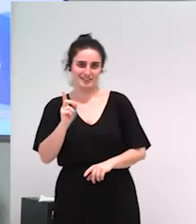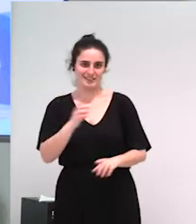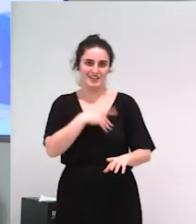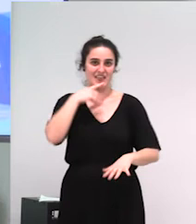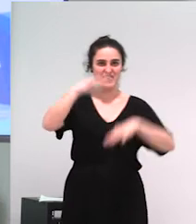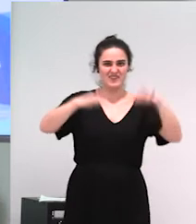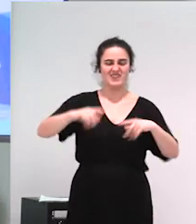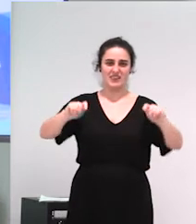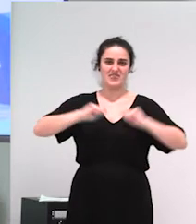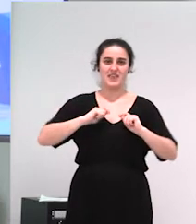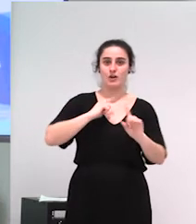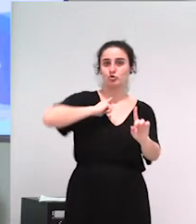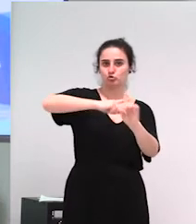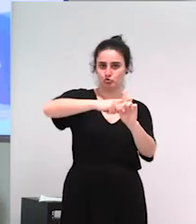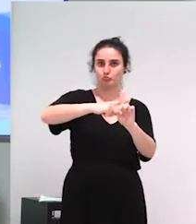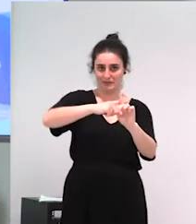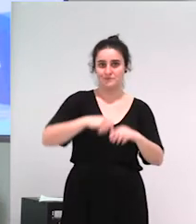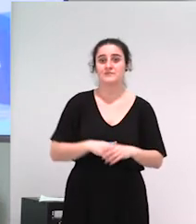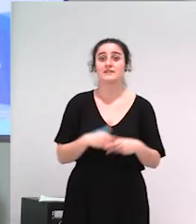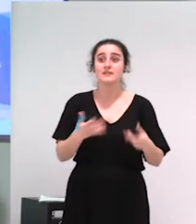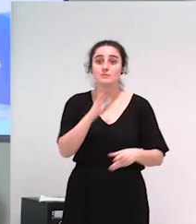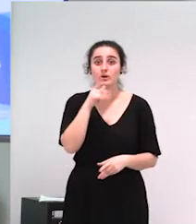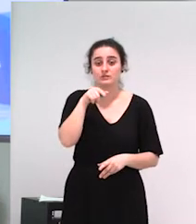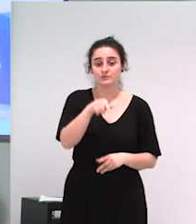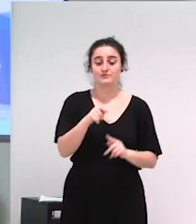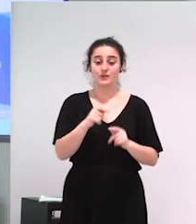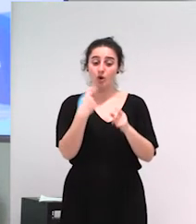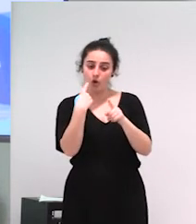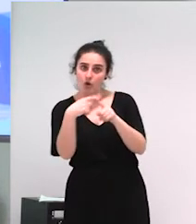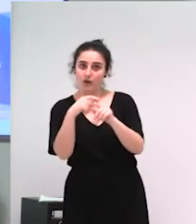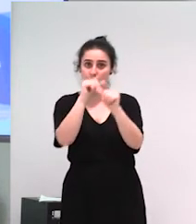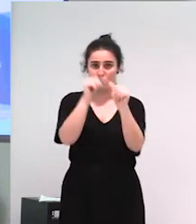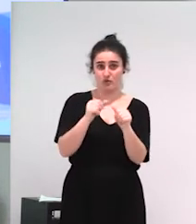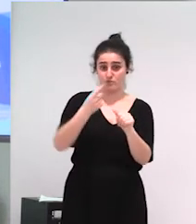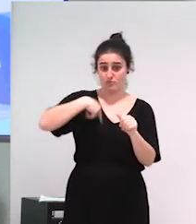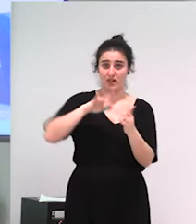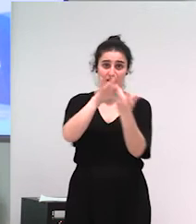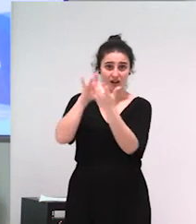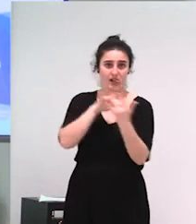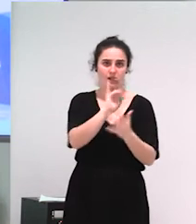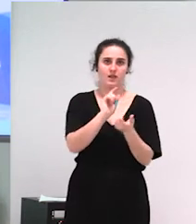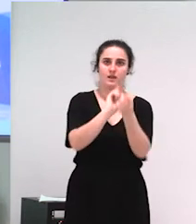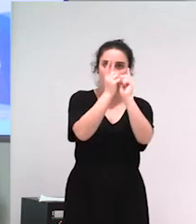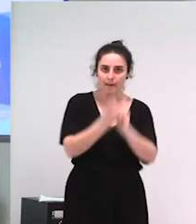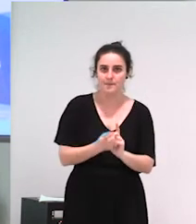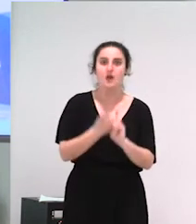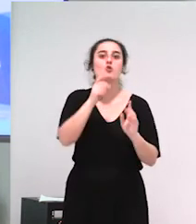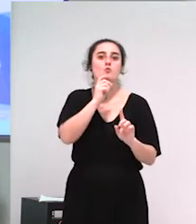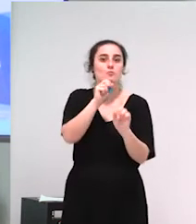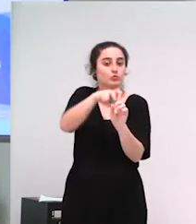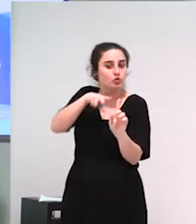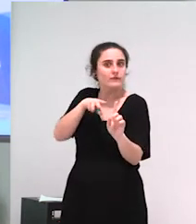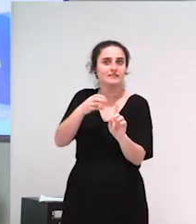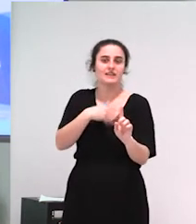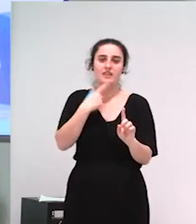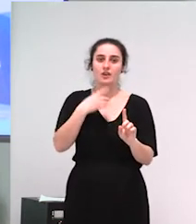que no resten. Y en este sentido también, pues, modificar cada una de las formas que tenemos de relacionarnos desde la perspectiva de puede que